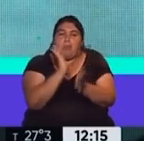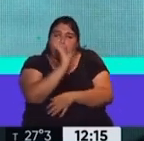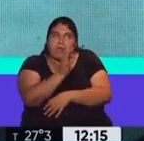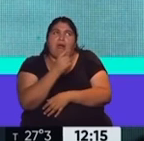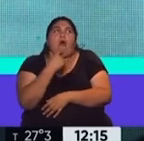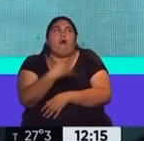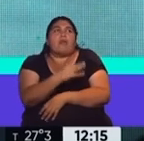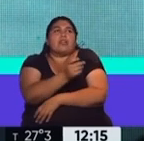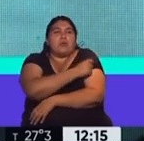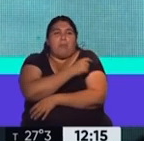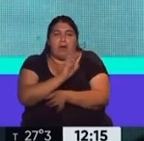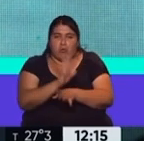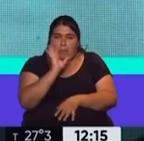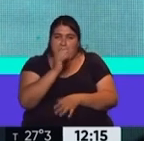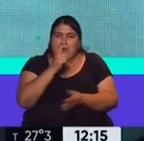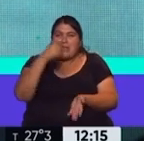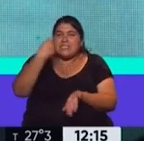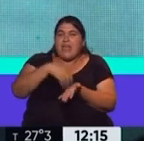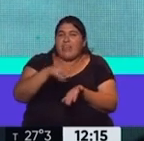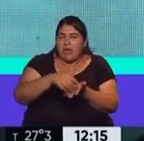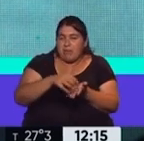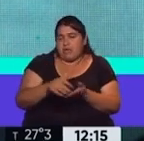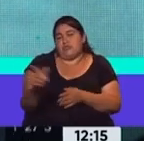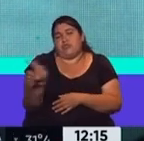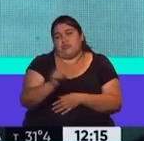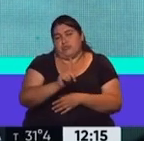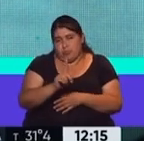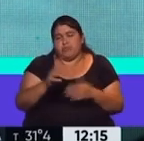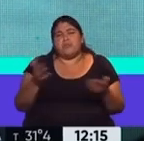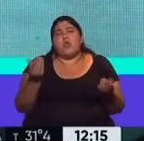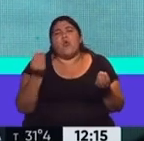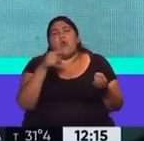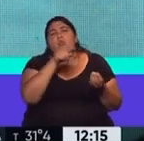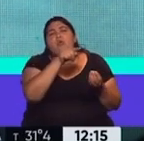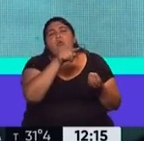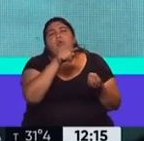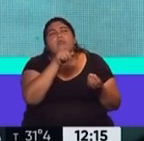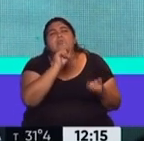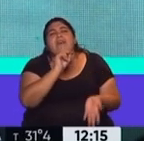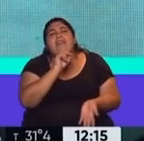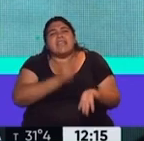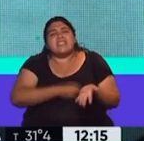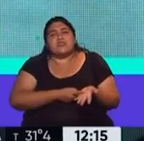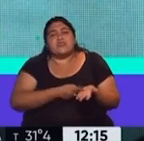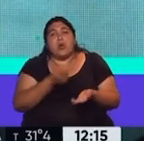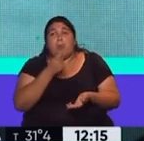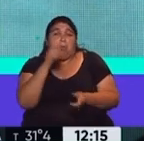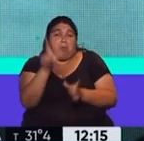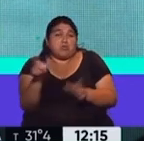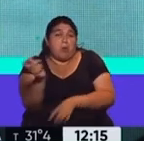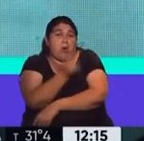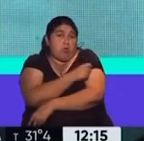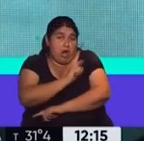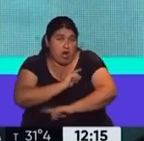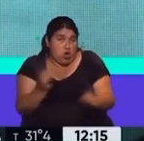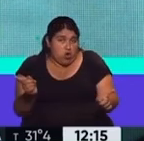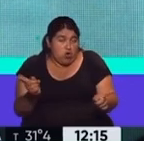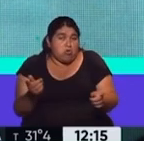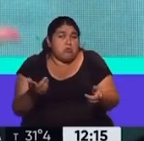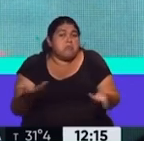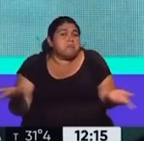tienen ustedes para estos sectores que de una u otra manera lo que ratifican en su decisión de no vacunarse más allá de